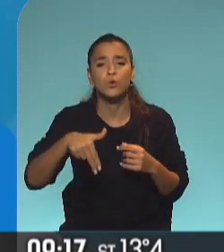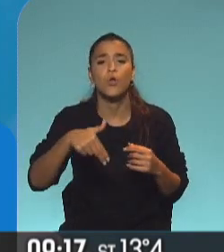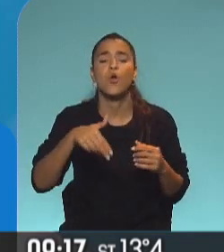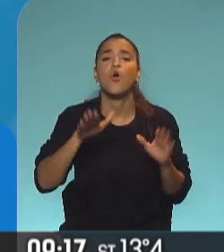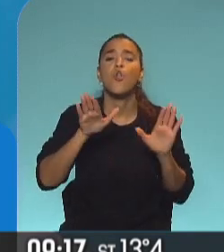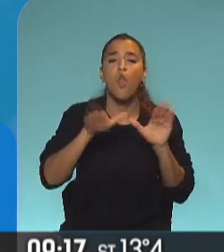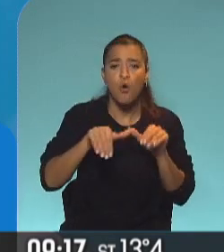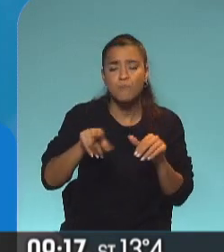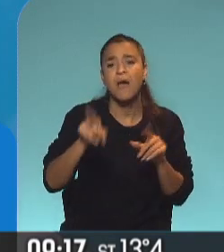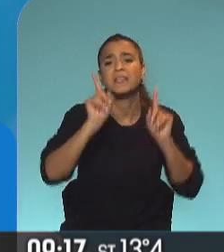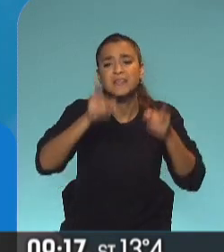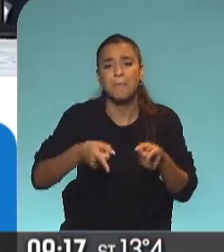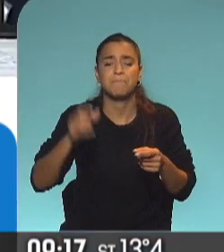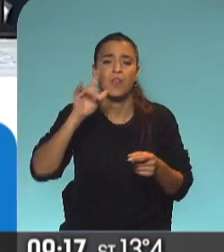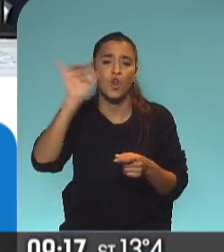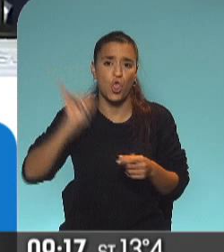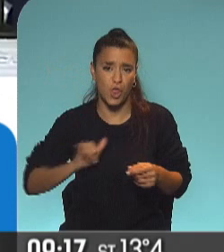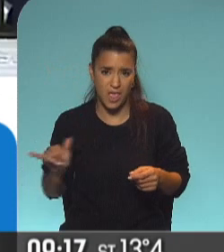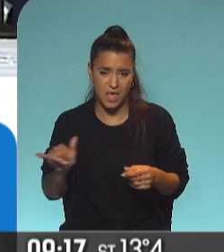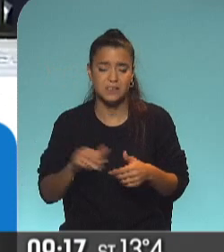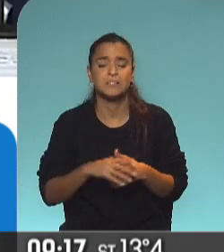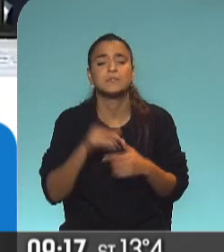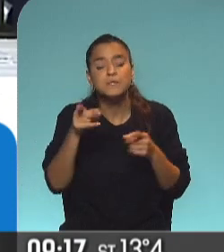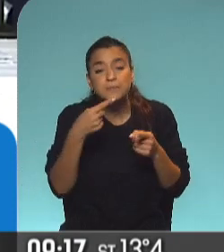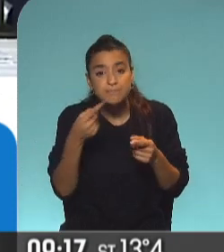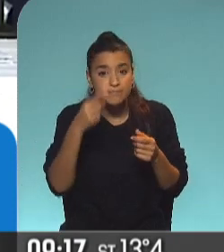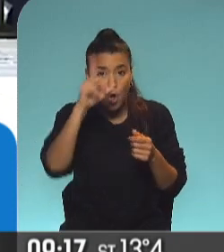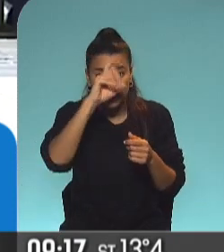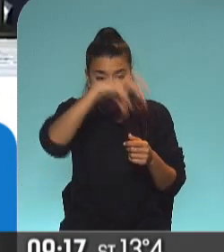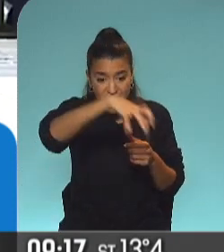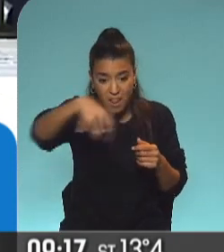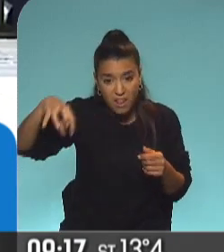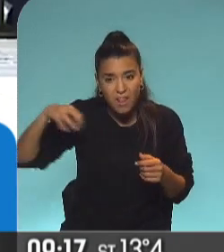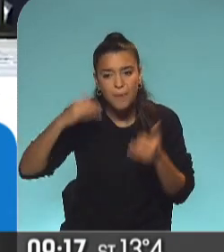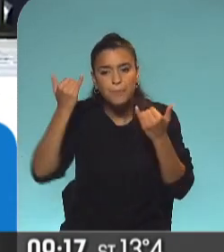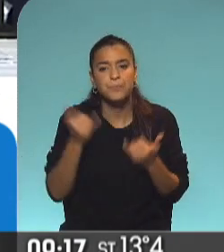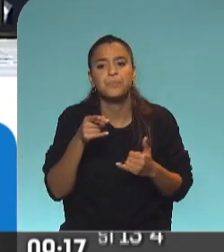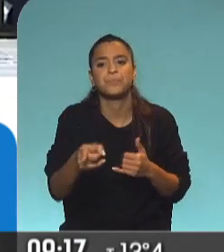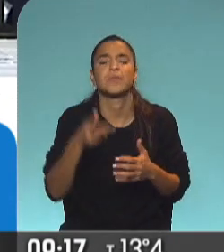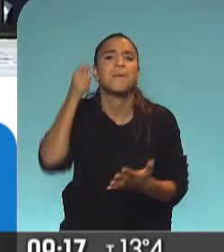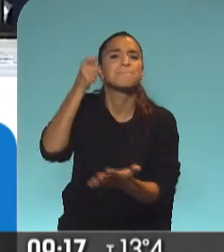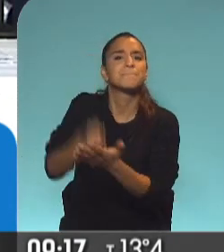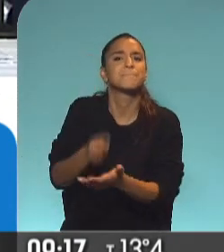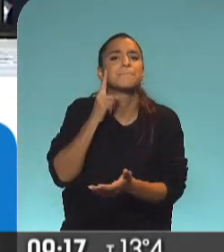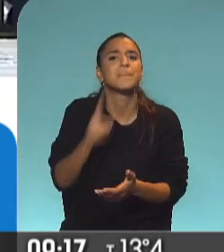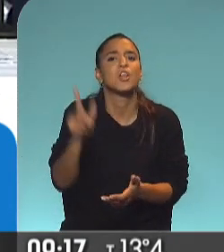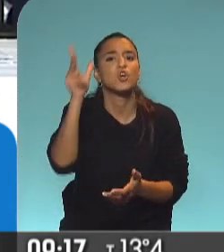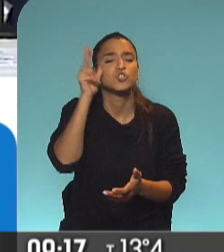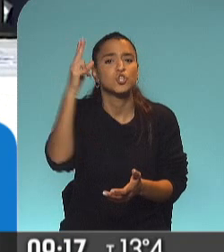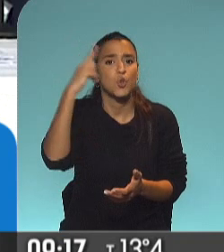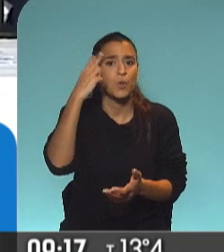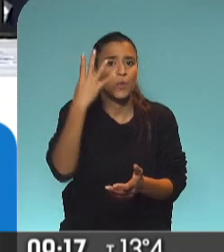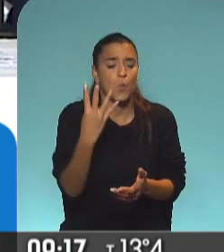Lomas de Zamora y General Rodríguez. En estos hospitales hemos tenido una inversión de